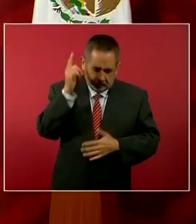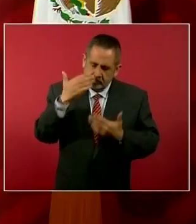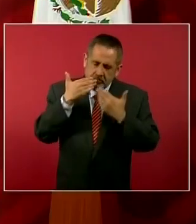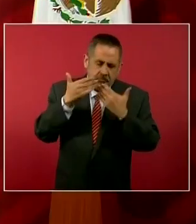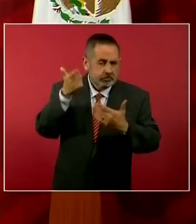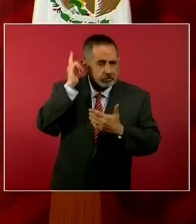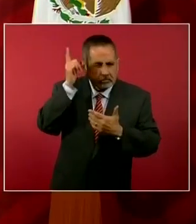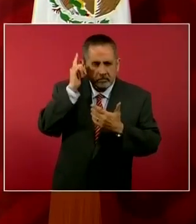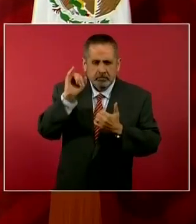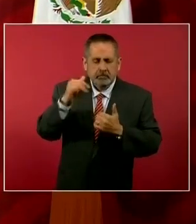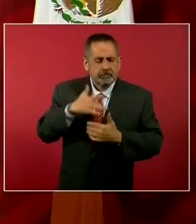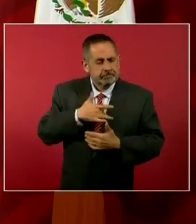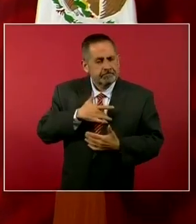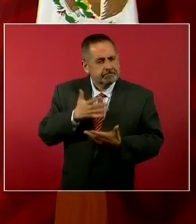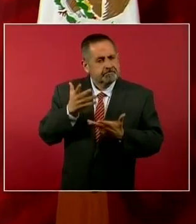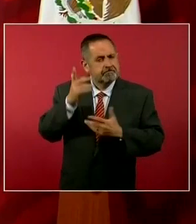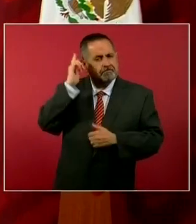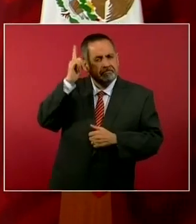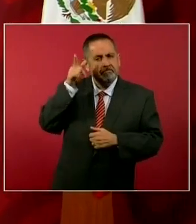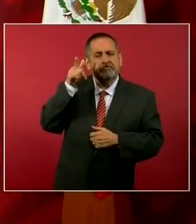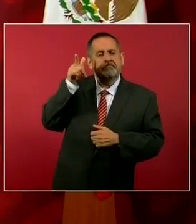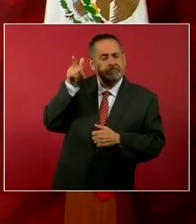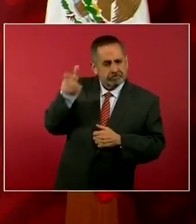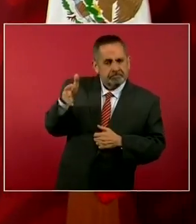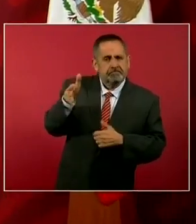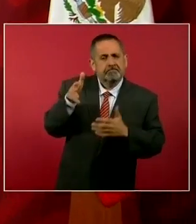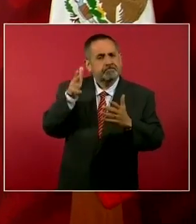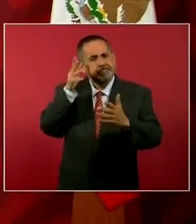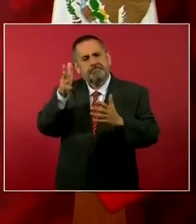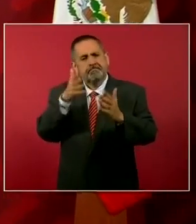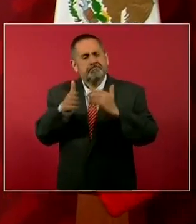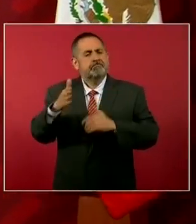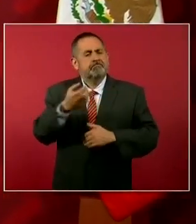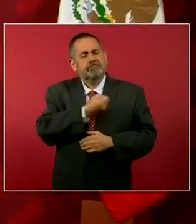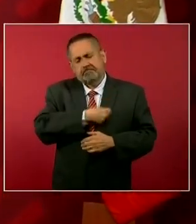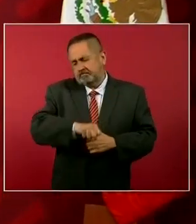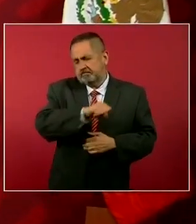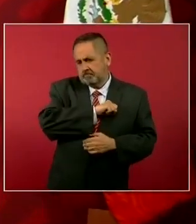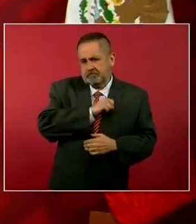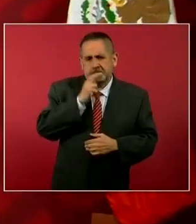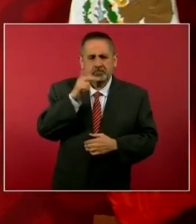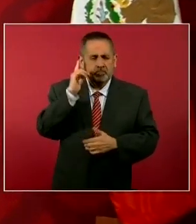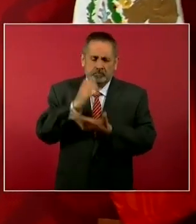Deseo que salga adelante, que se recupere.